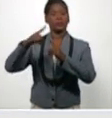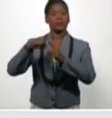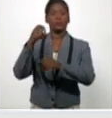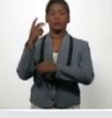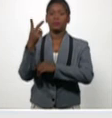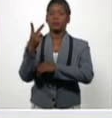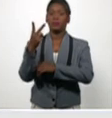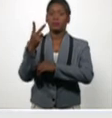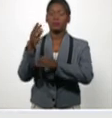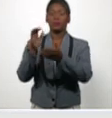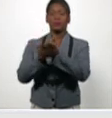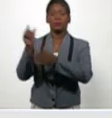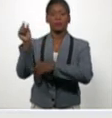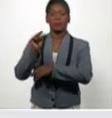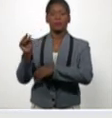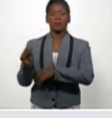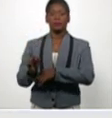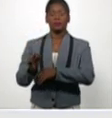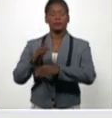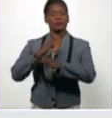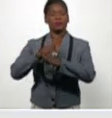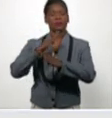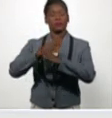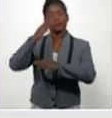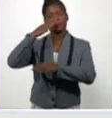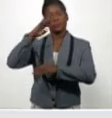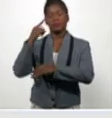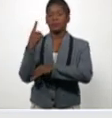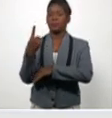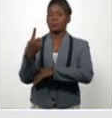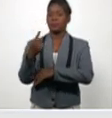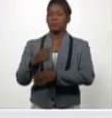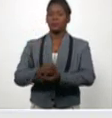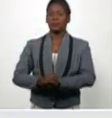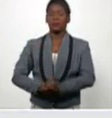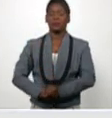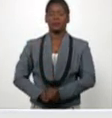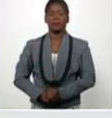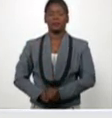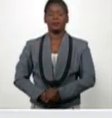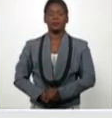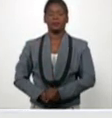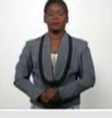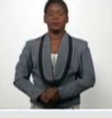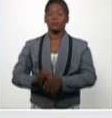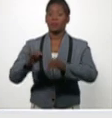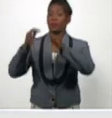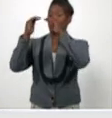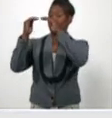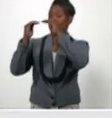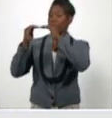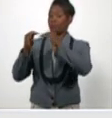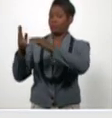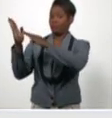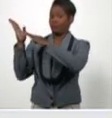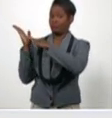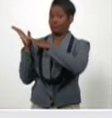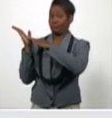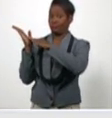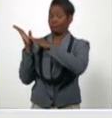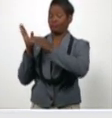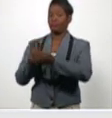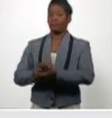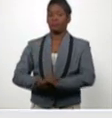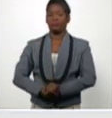y Santiago de Cuba 1. Y en el orden que aparecen ahí, pues Habana